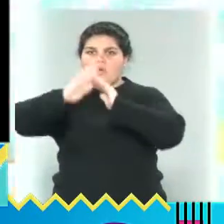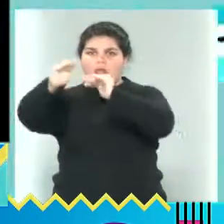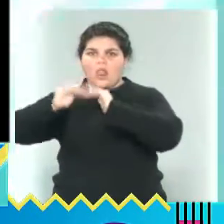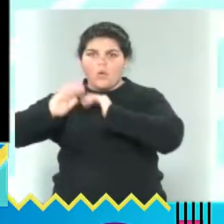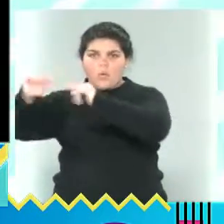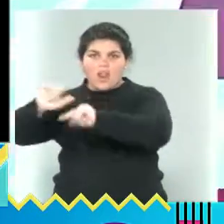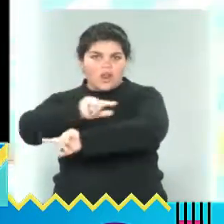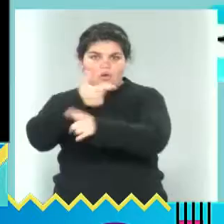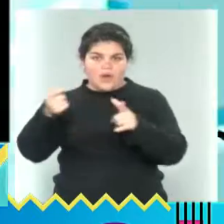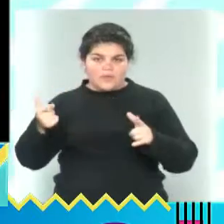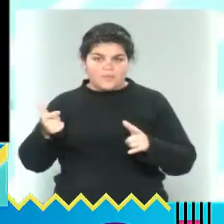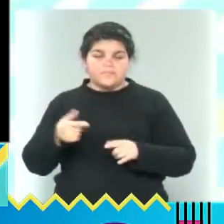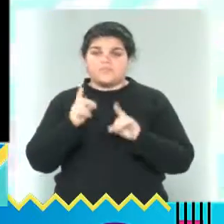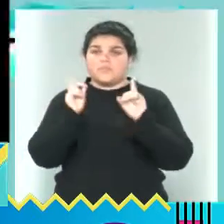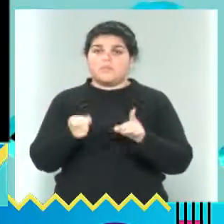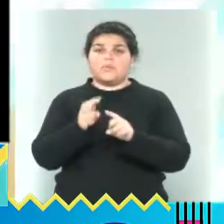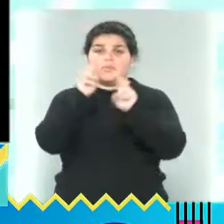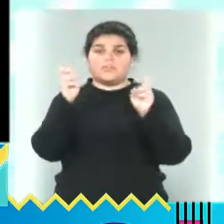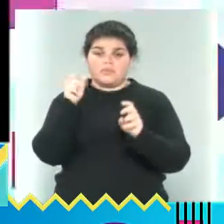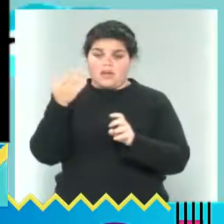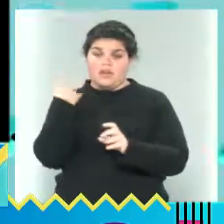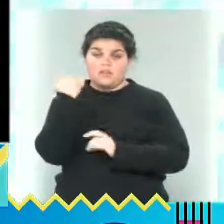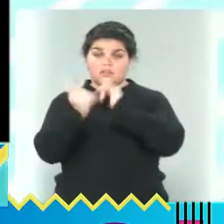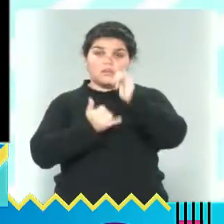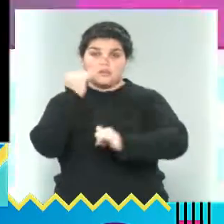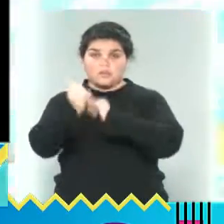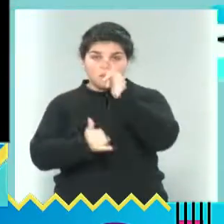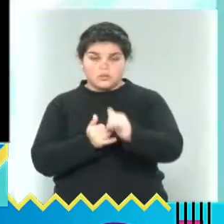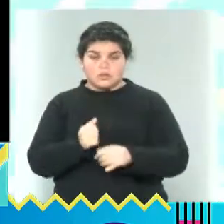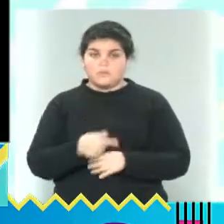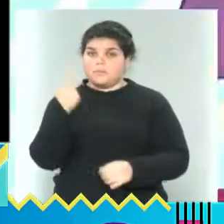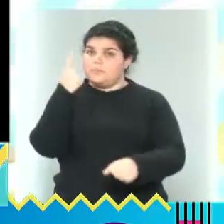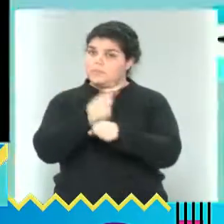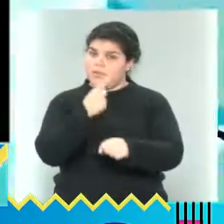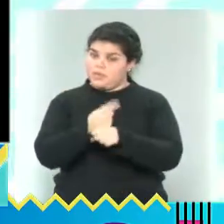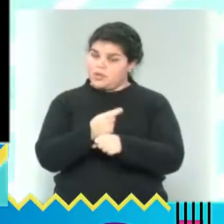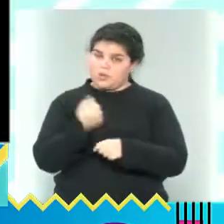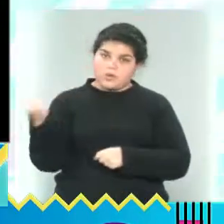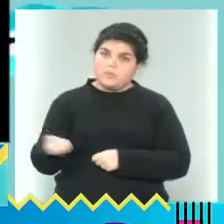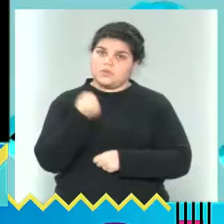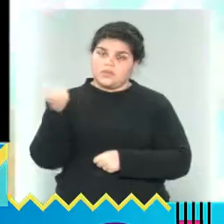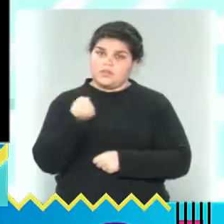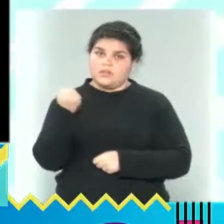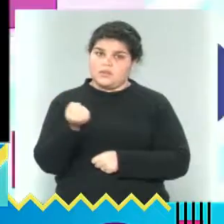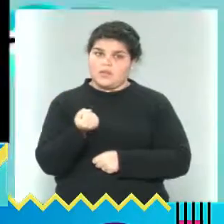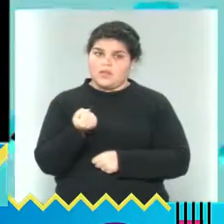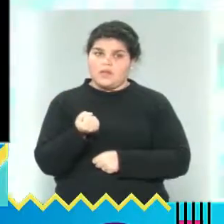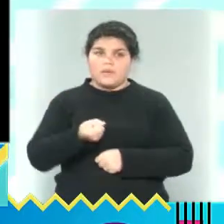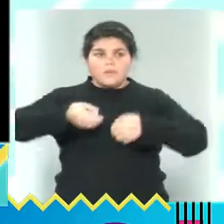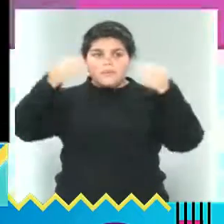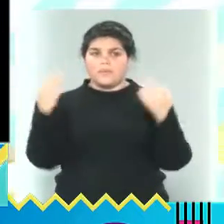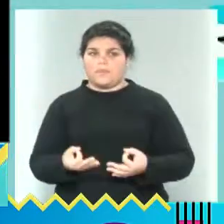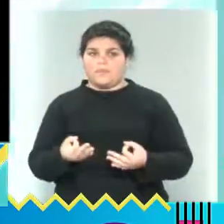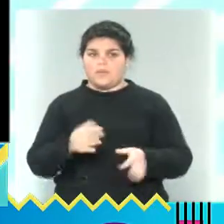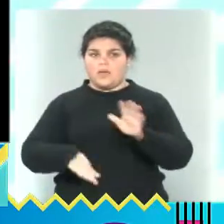tema que estábamos mencionando, existe el tema de, primero, bueno, ganar eficiencia en el uso del agua. Eso está claro, y